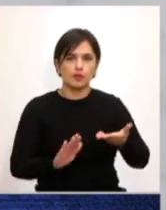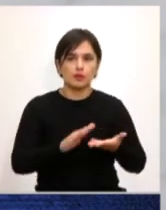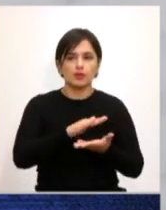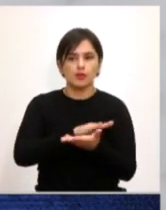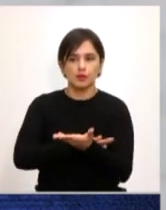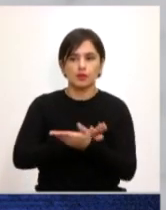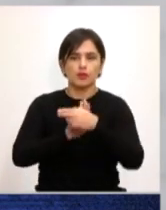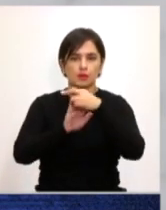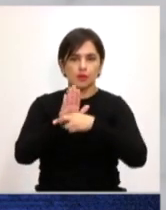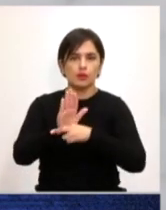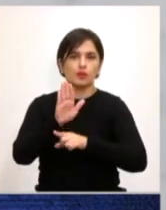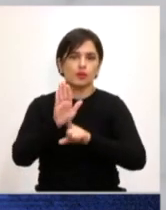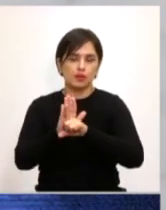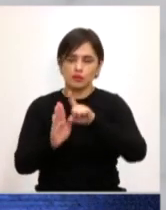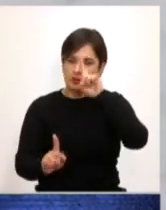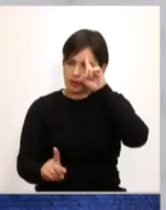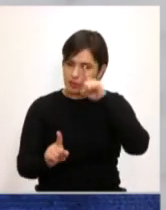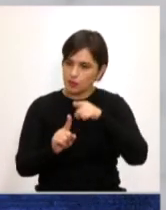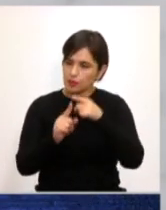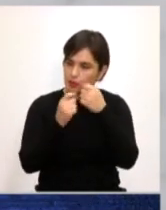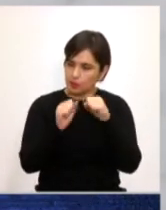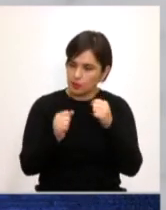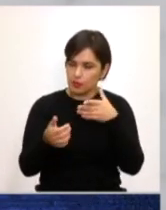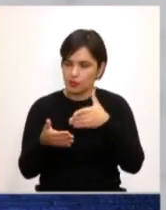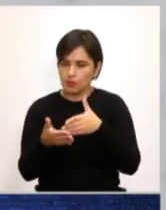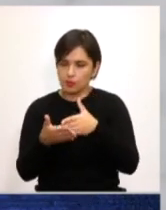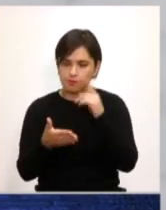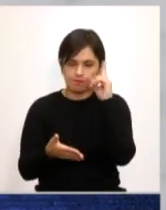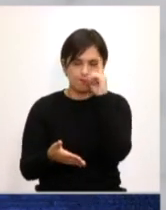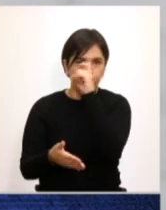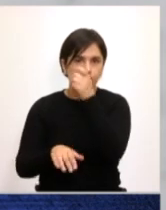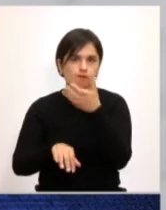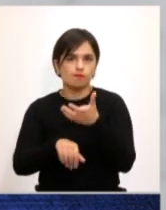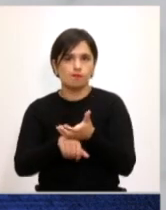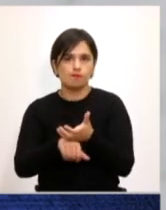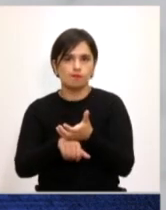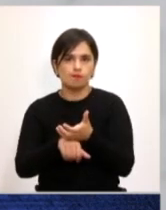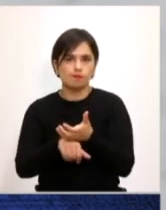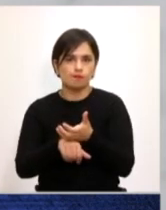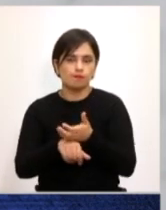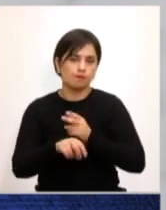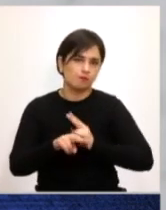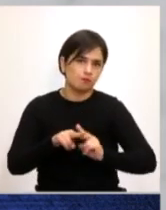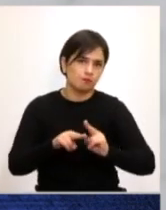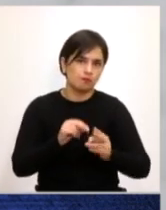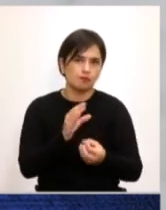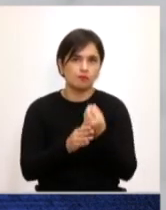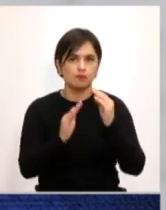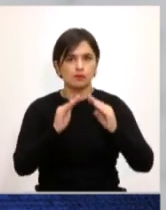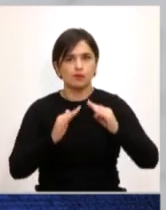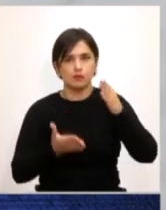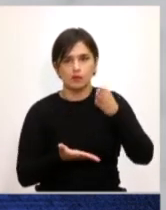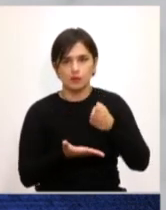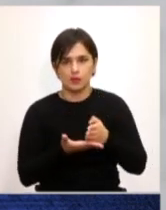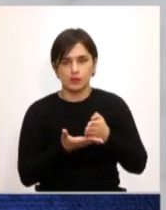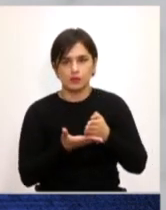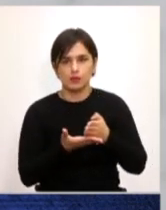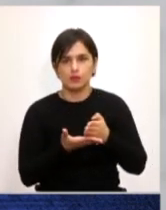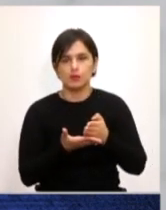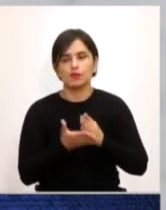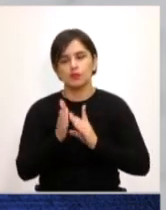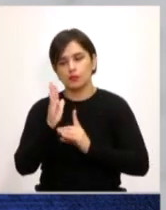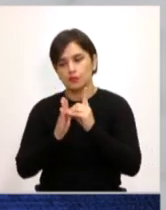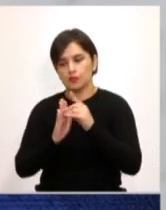distintos proyectos de ley que buscan superar trabas y dificultades que existen para la creación de nuevas escuelas y para el desarrollo